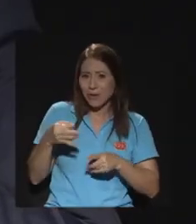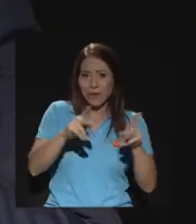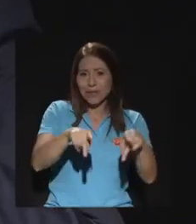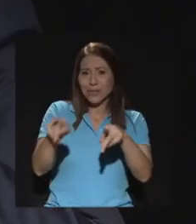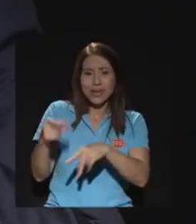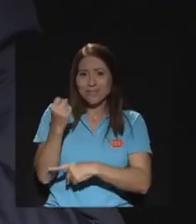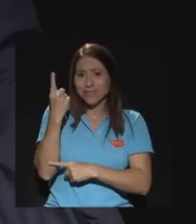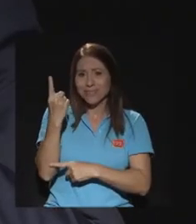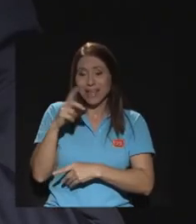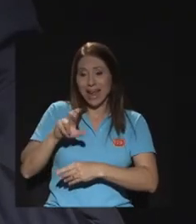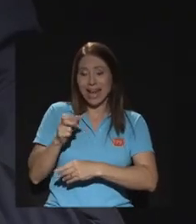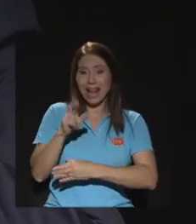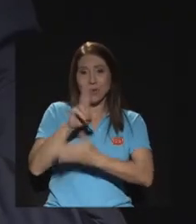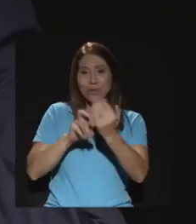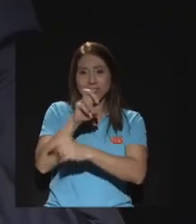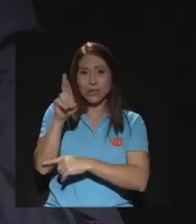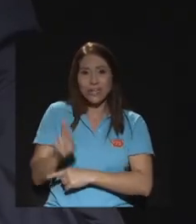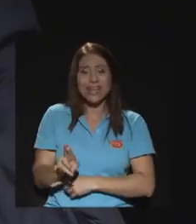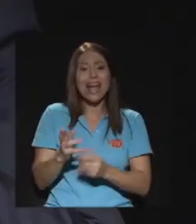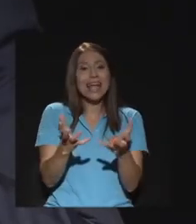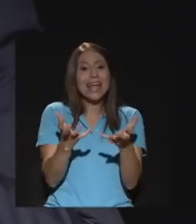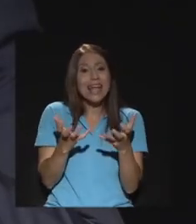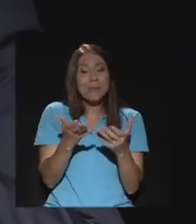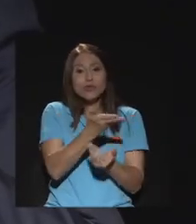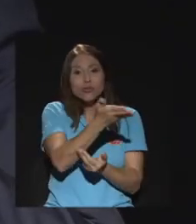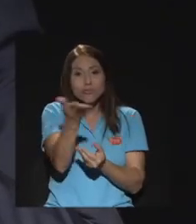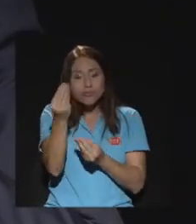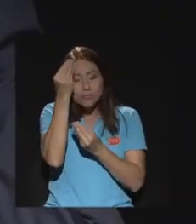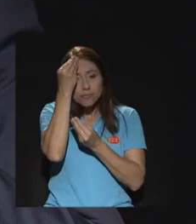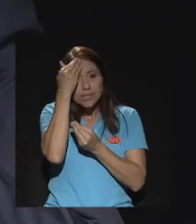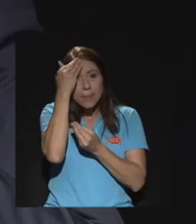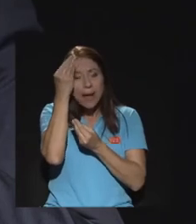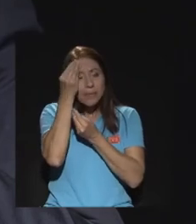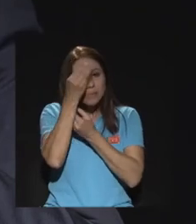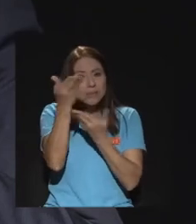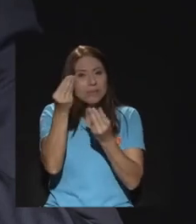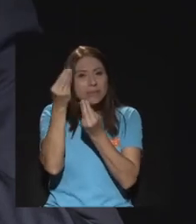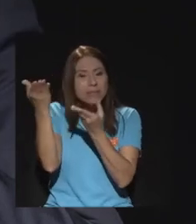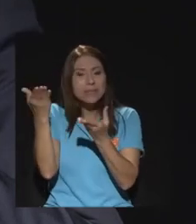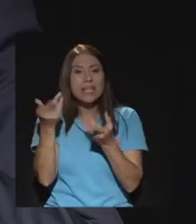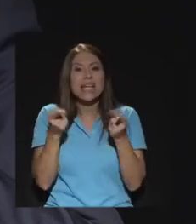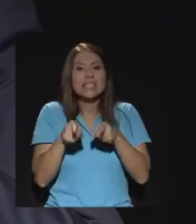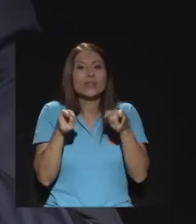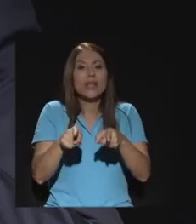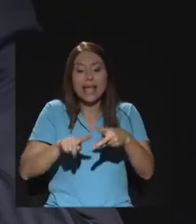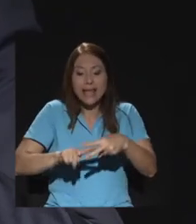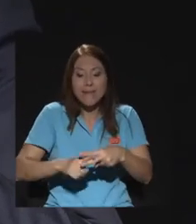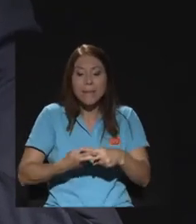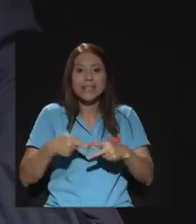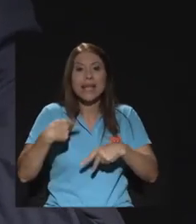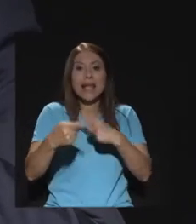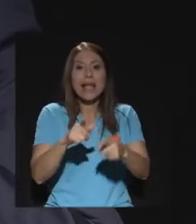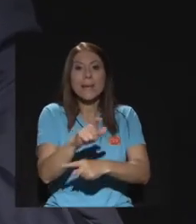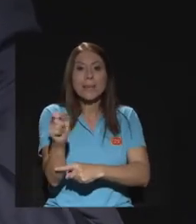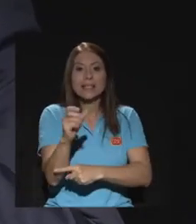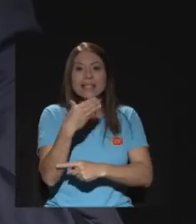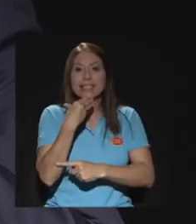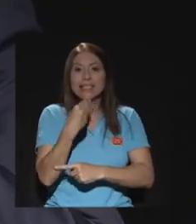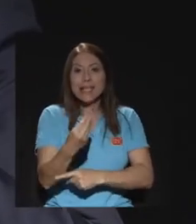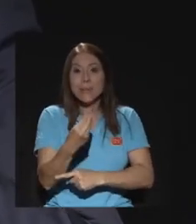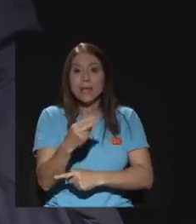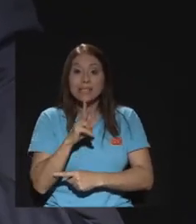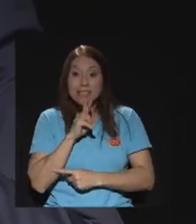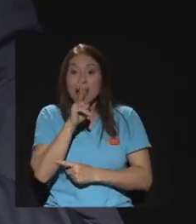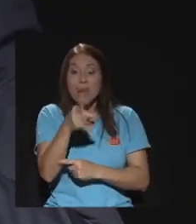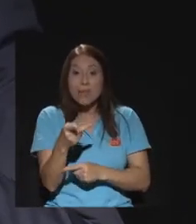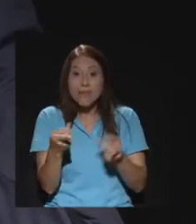Rica estamos deseosos de que la comunidad sepa qué está sucediendo y qué va a pasar a partir de diciembre y si efectivamente en diciembre se va a dar el apagón como